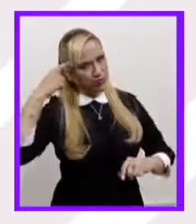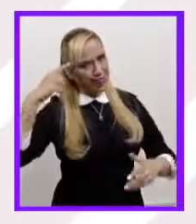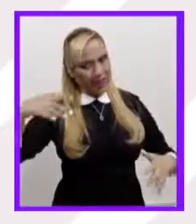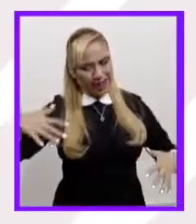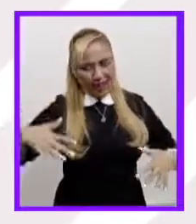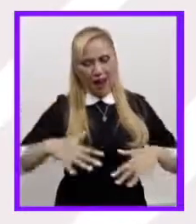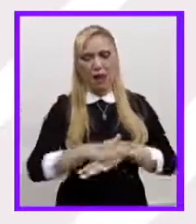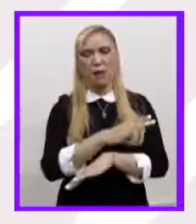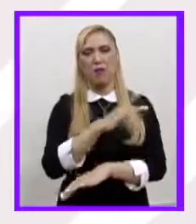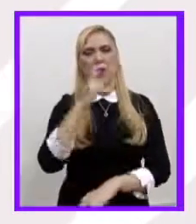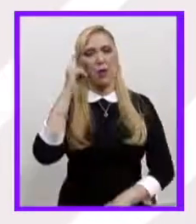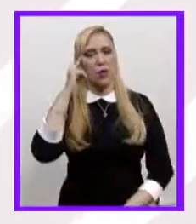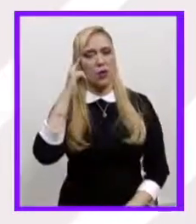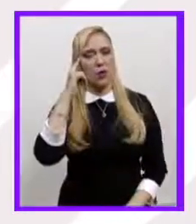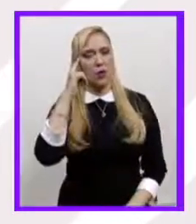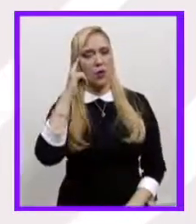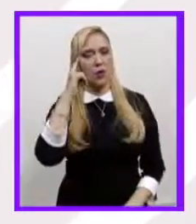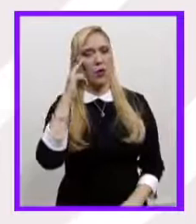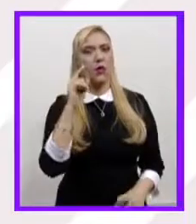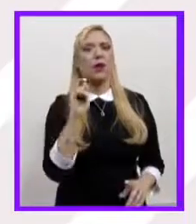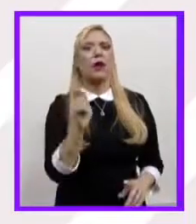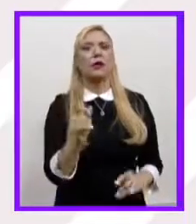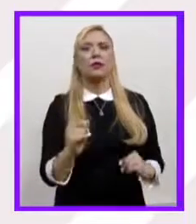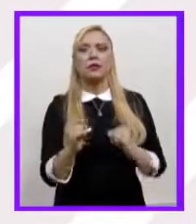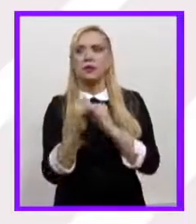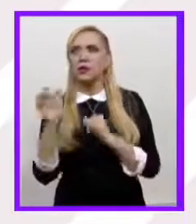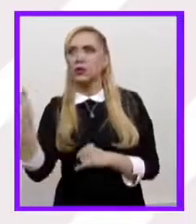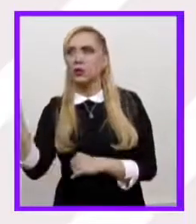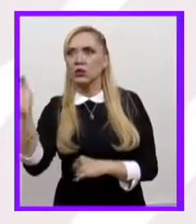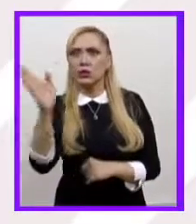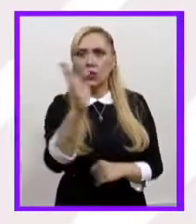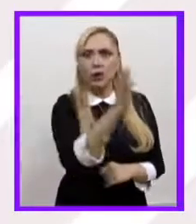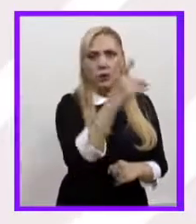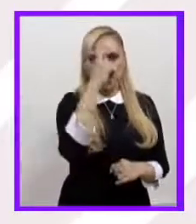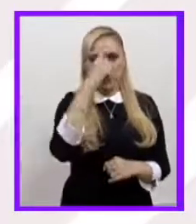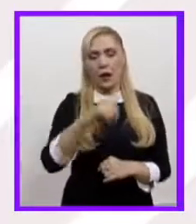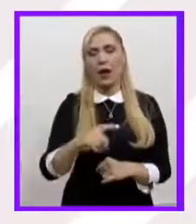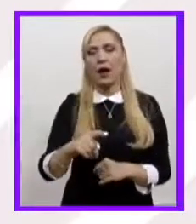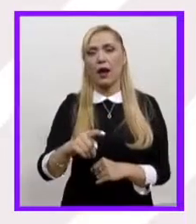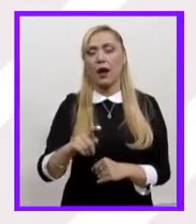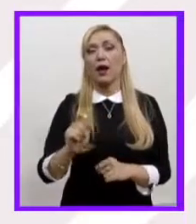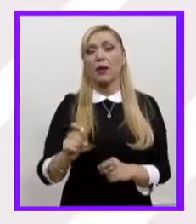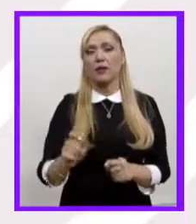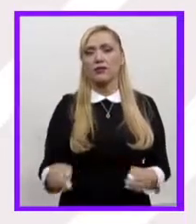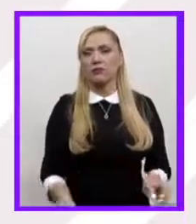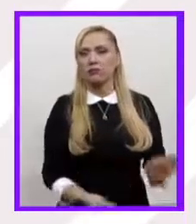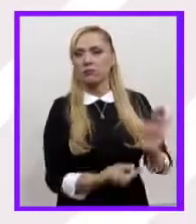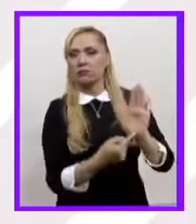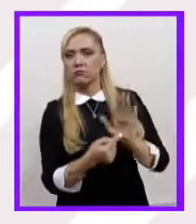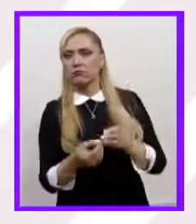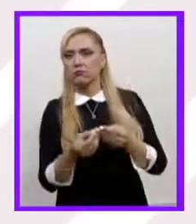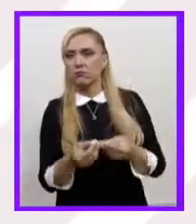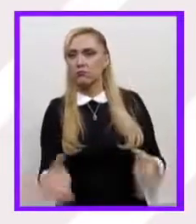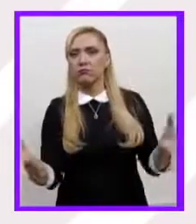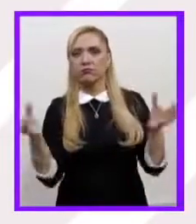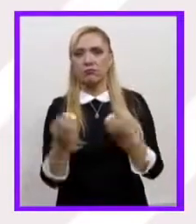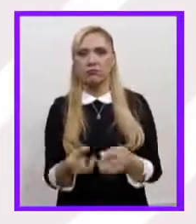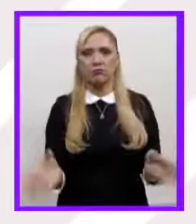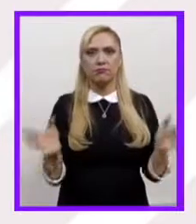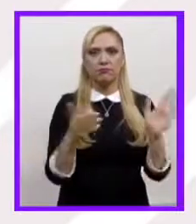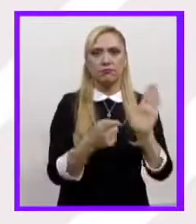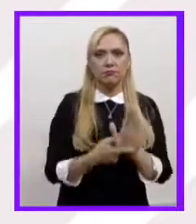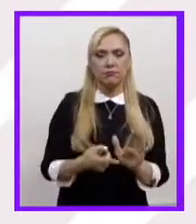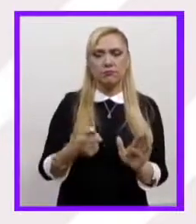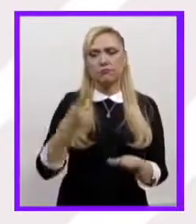incluso la organización estructural de las instituciones que promueven y reproducen en las instituciones y también voy a